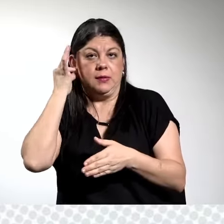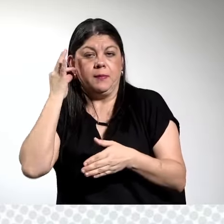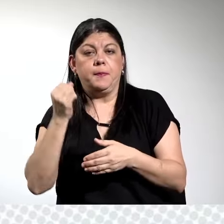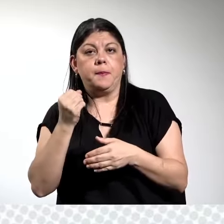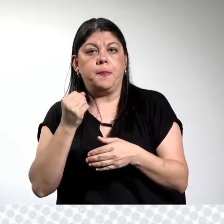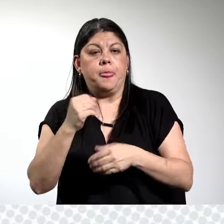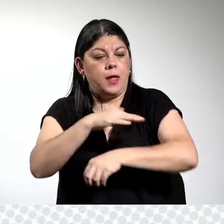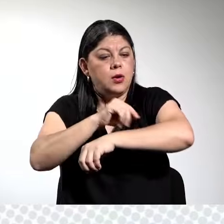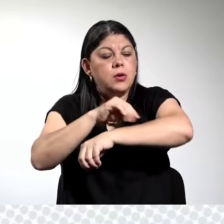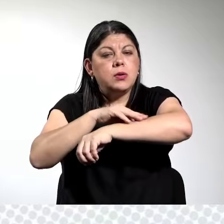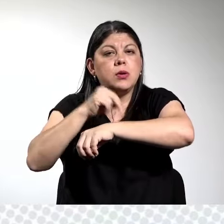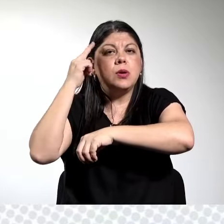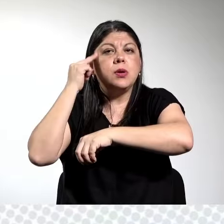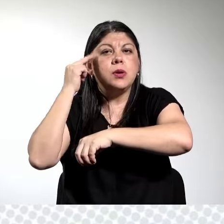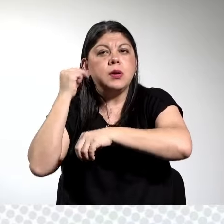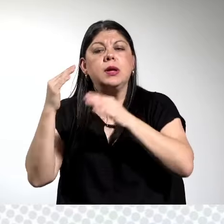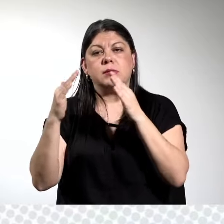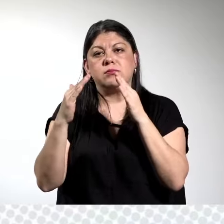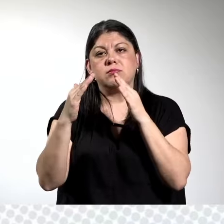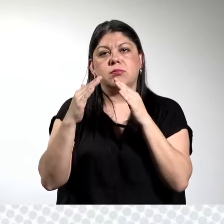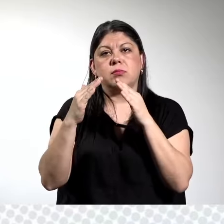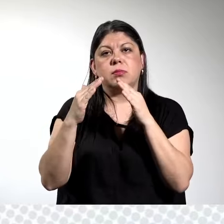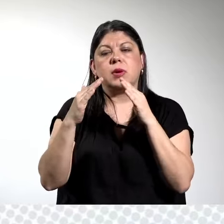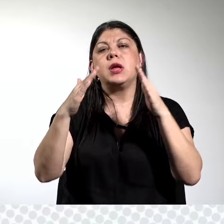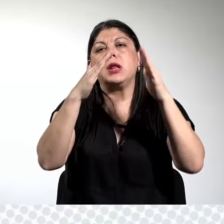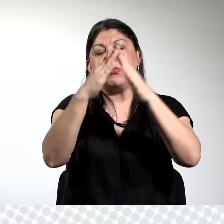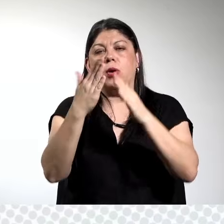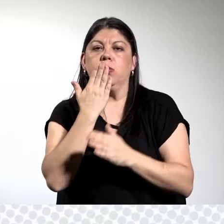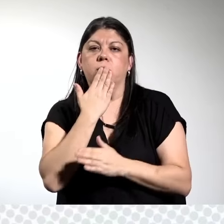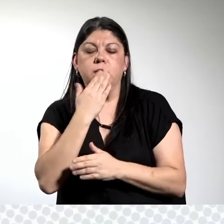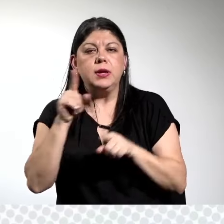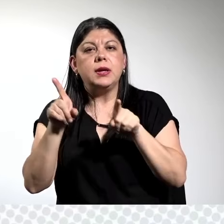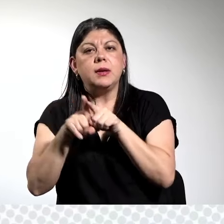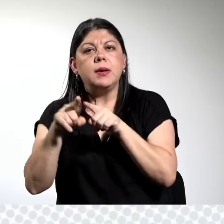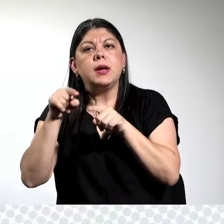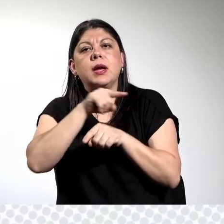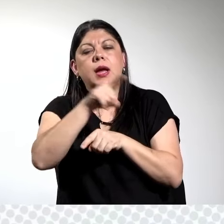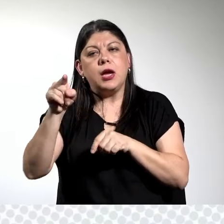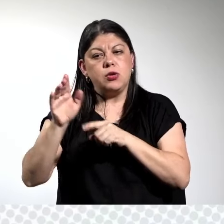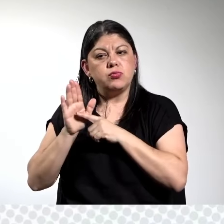pues afrodescendientes y de pueblos indígenas, que